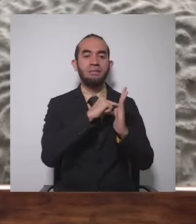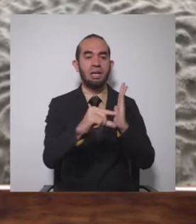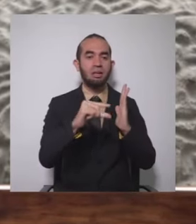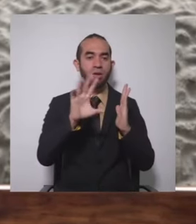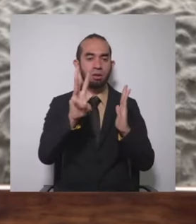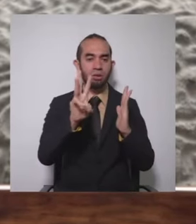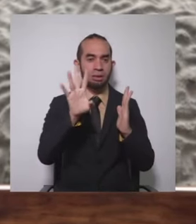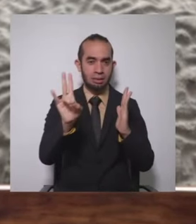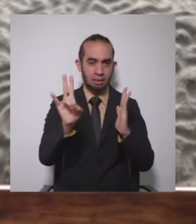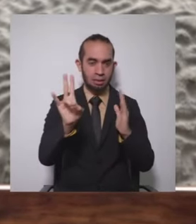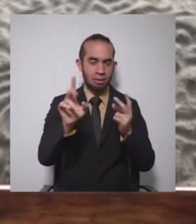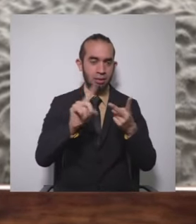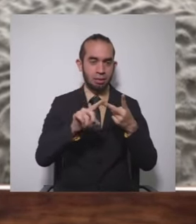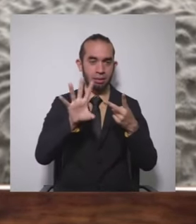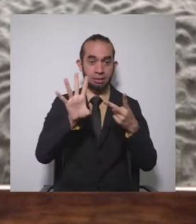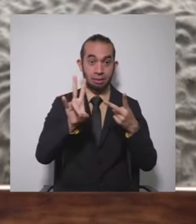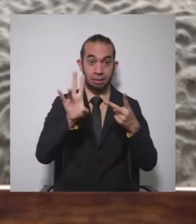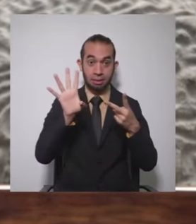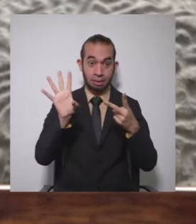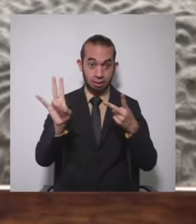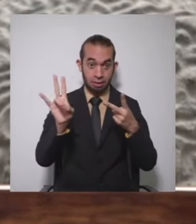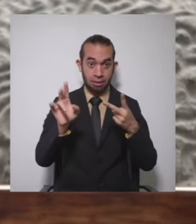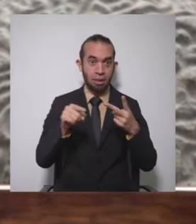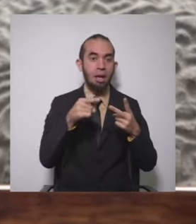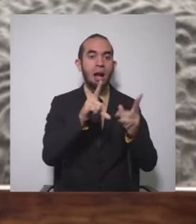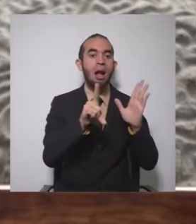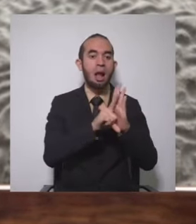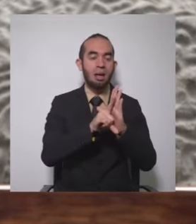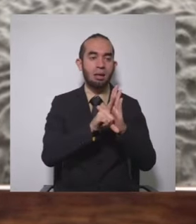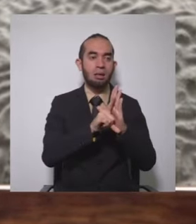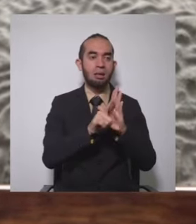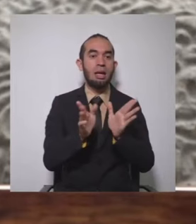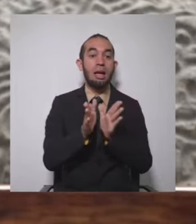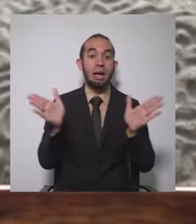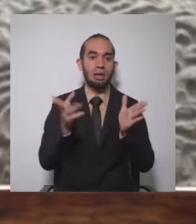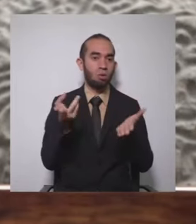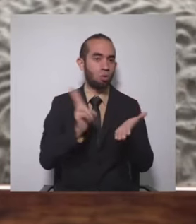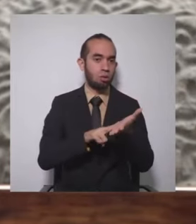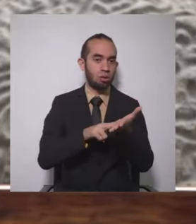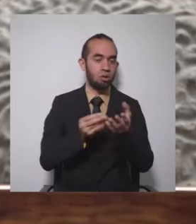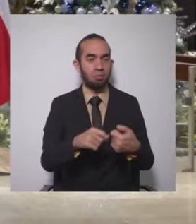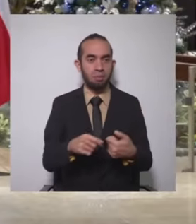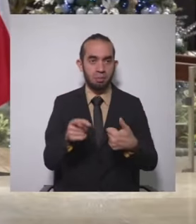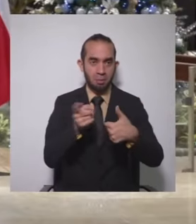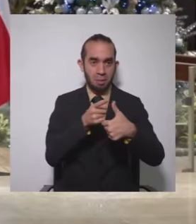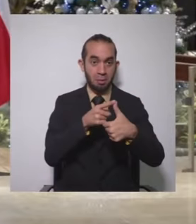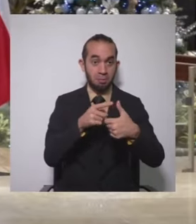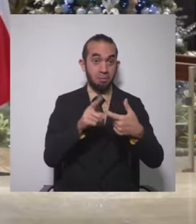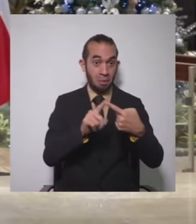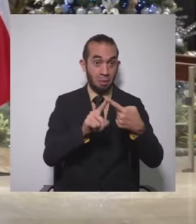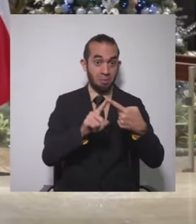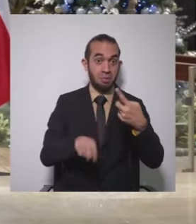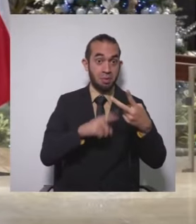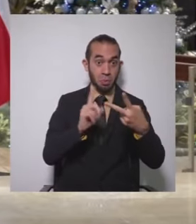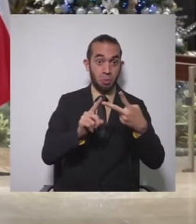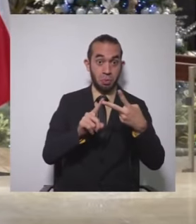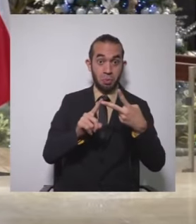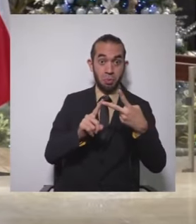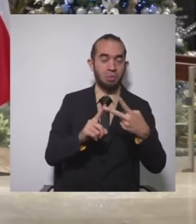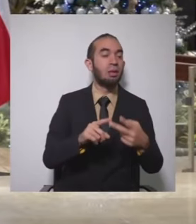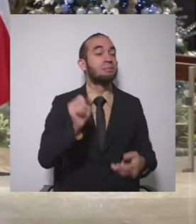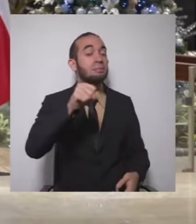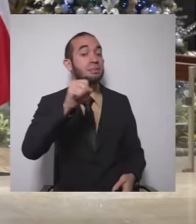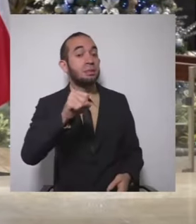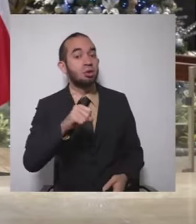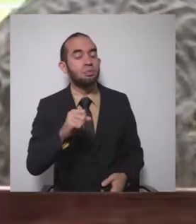y 77 de la Ley General de Contratación Pública y la opción número dos es una reforma